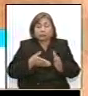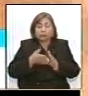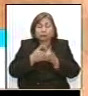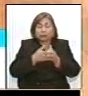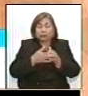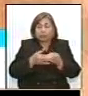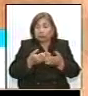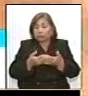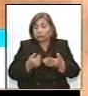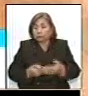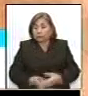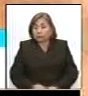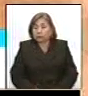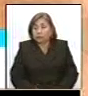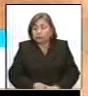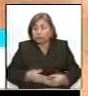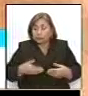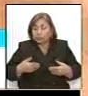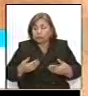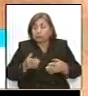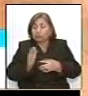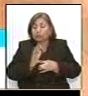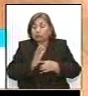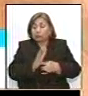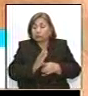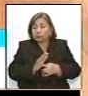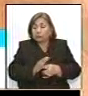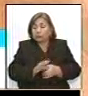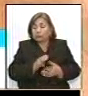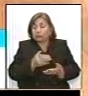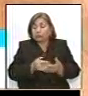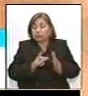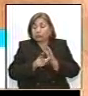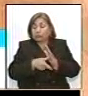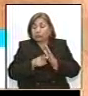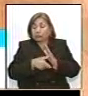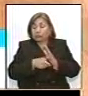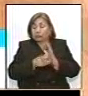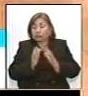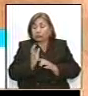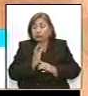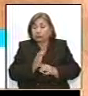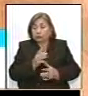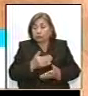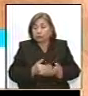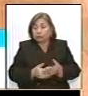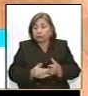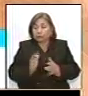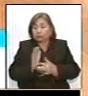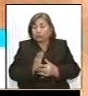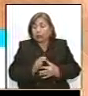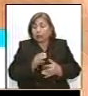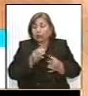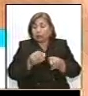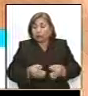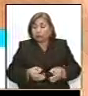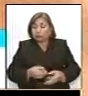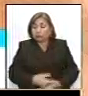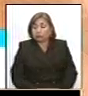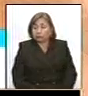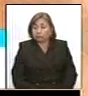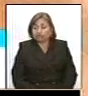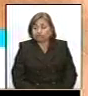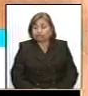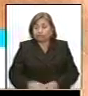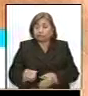preliminar pudo permitir demostrar es que luego de presentado el informe de semana de representación, en donde efectivamente se